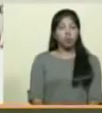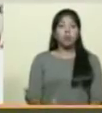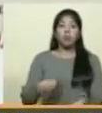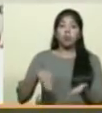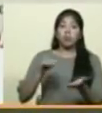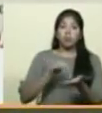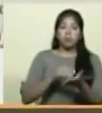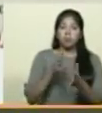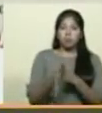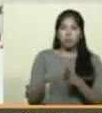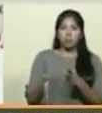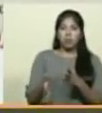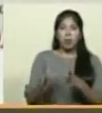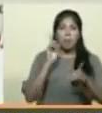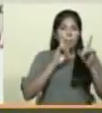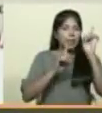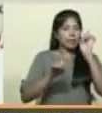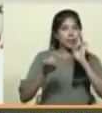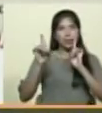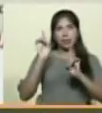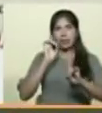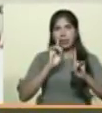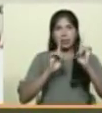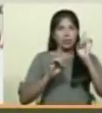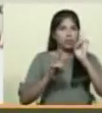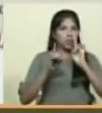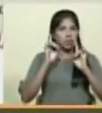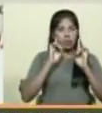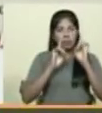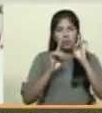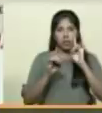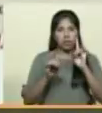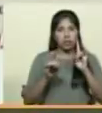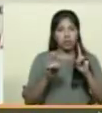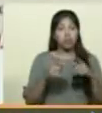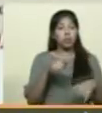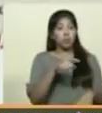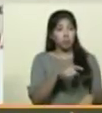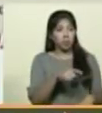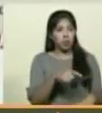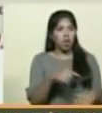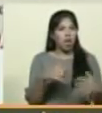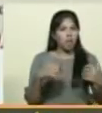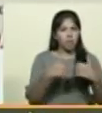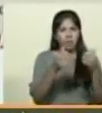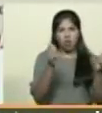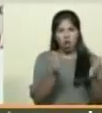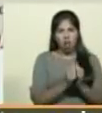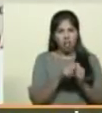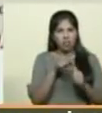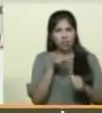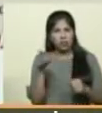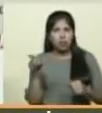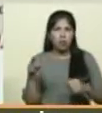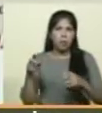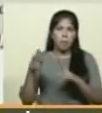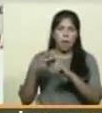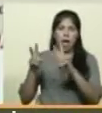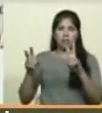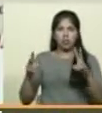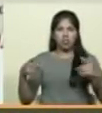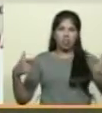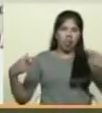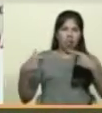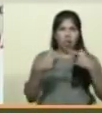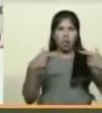Nuevamente se trata de mentiras contra votos, de violencia contra la paz que hemos forjado con la participación